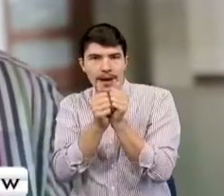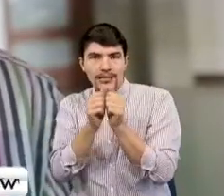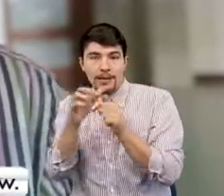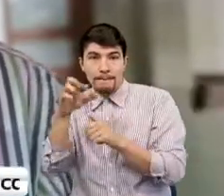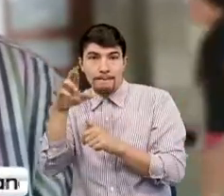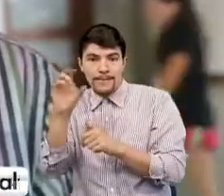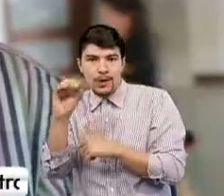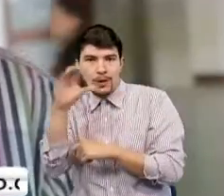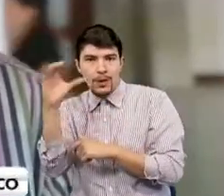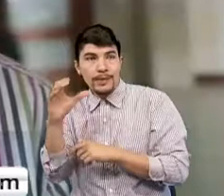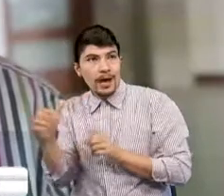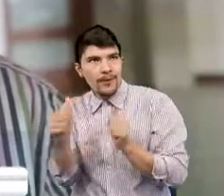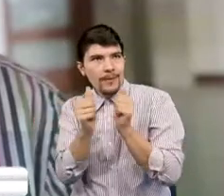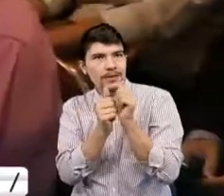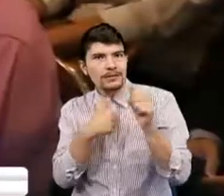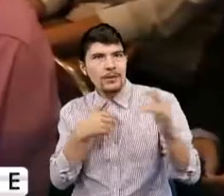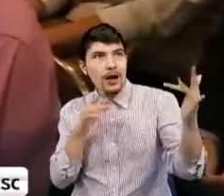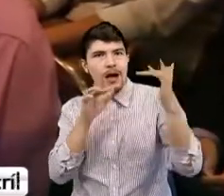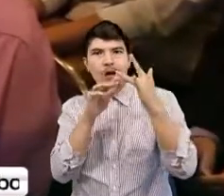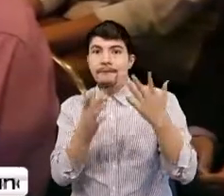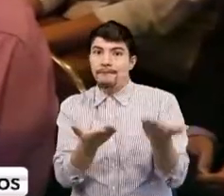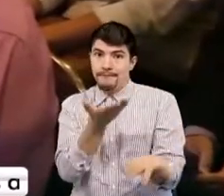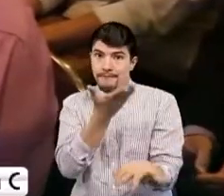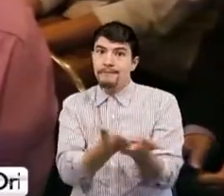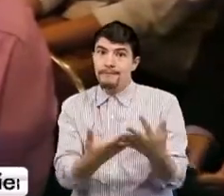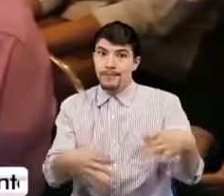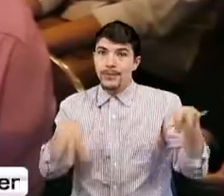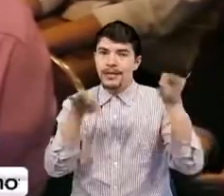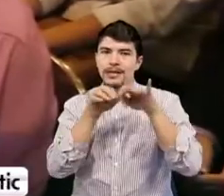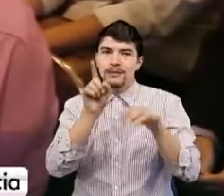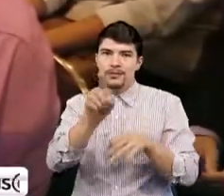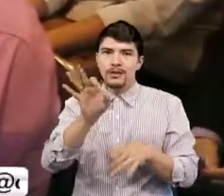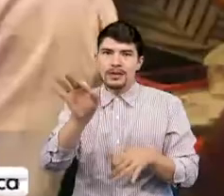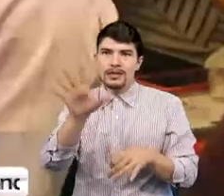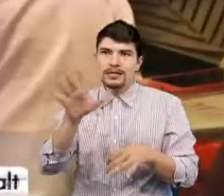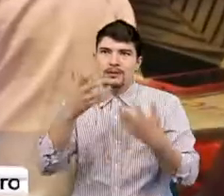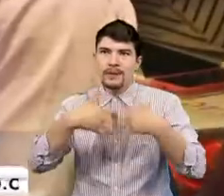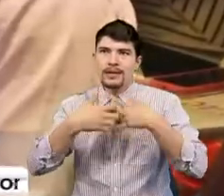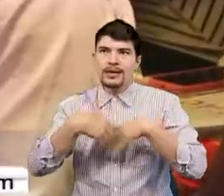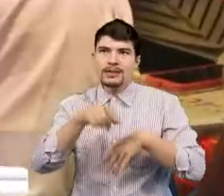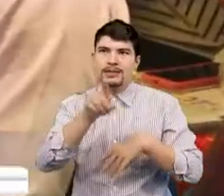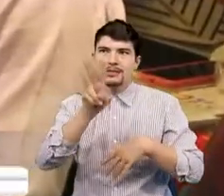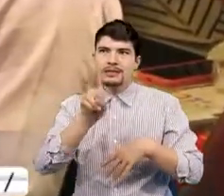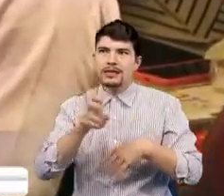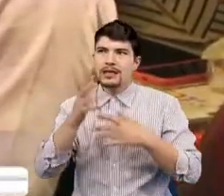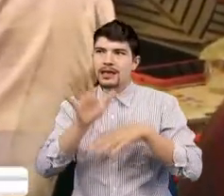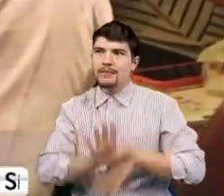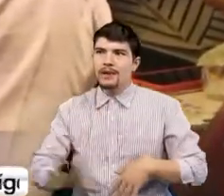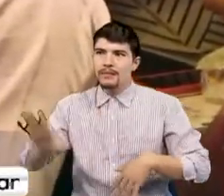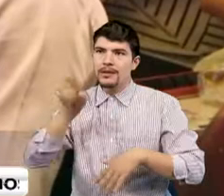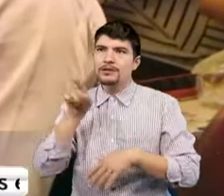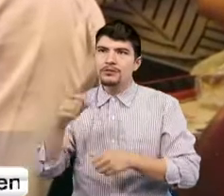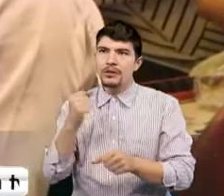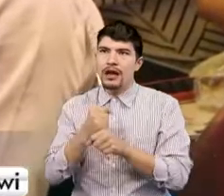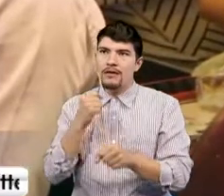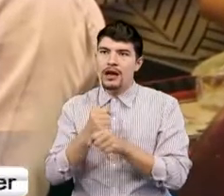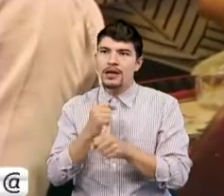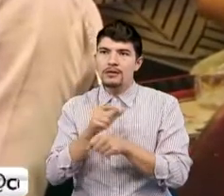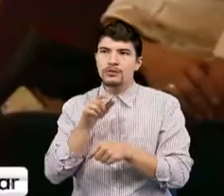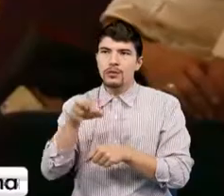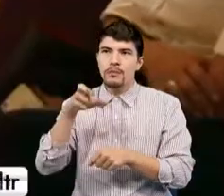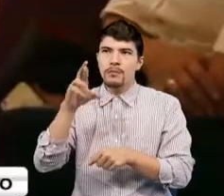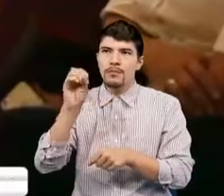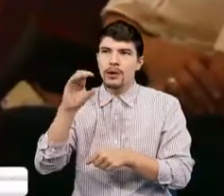ProColombia, entonces tú tienes mucho más peso. 135 empresas de 17 departamentos se encuentran trabajando de la mano con ProColombia